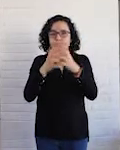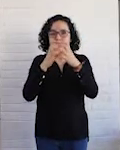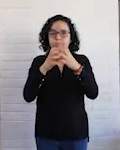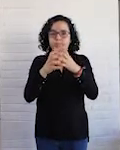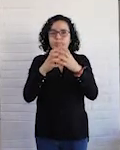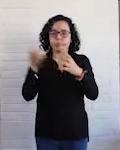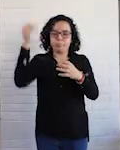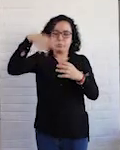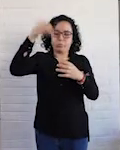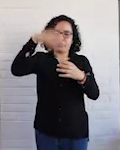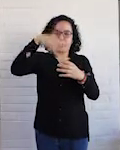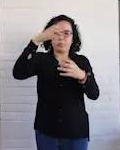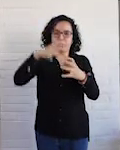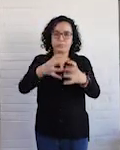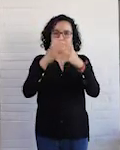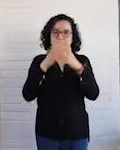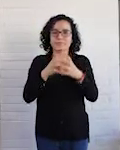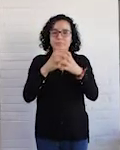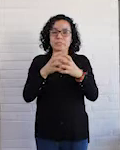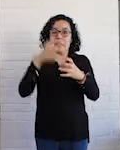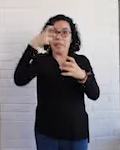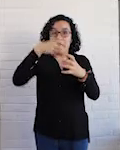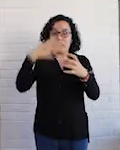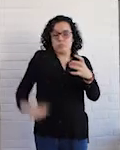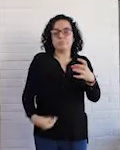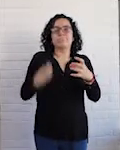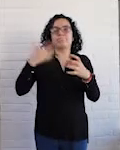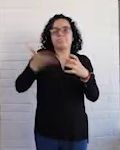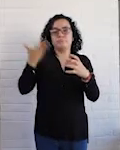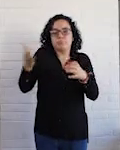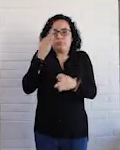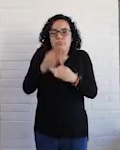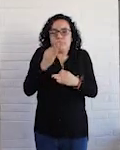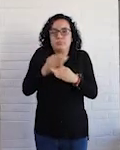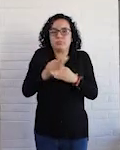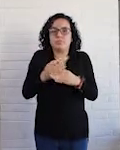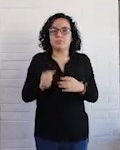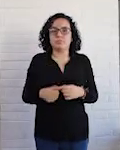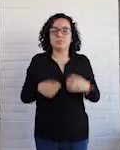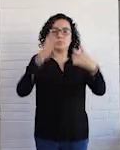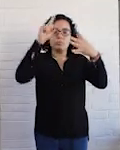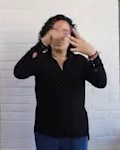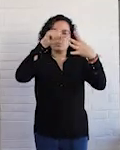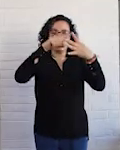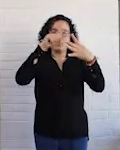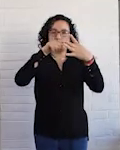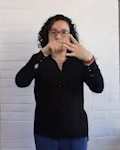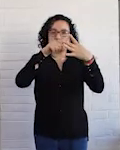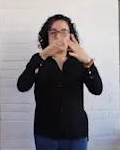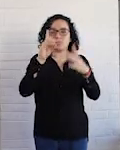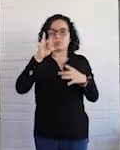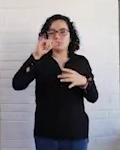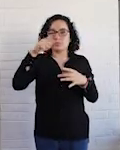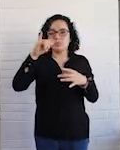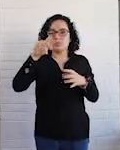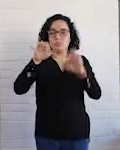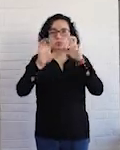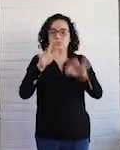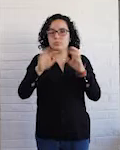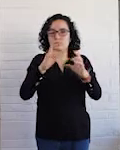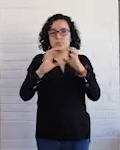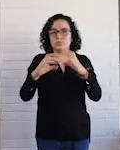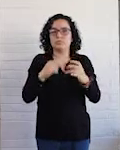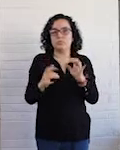licuadora, pongan, eso es lo que se está viviendo. La brecha digital, ¿no? Algunos sí tienen, otros no tienen. África no